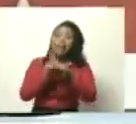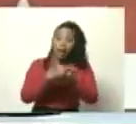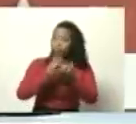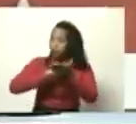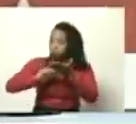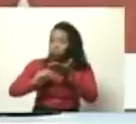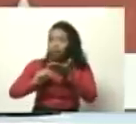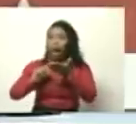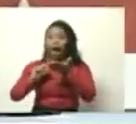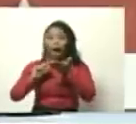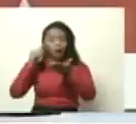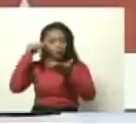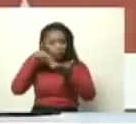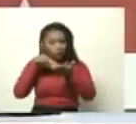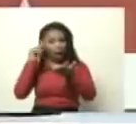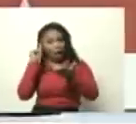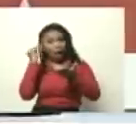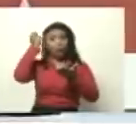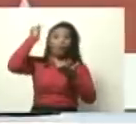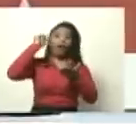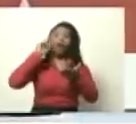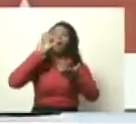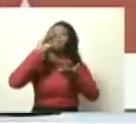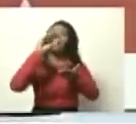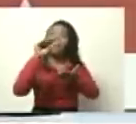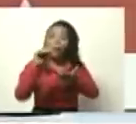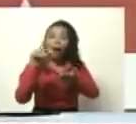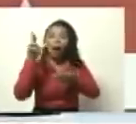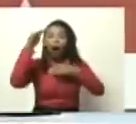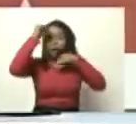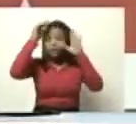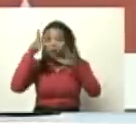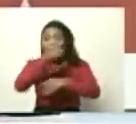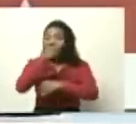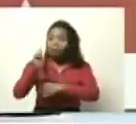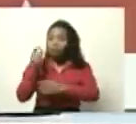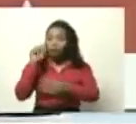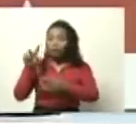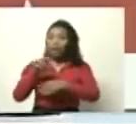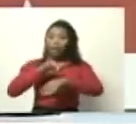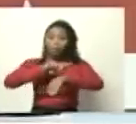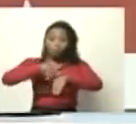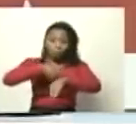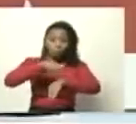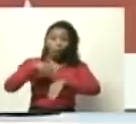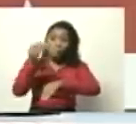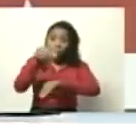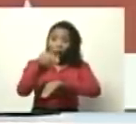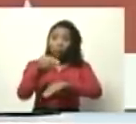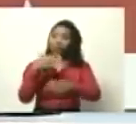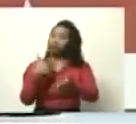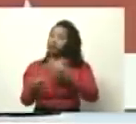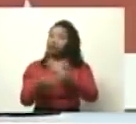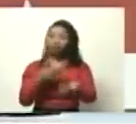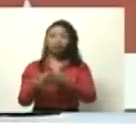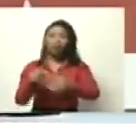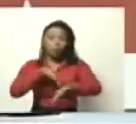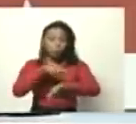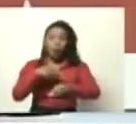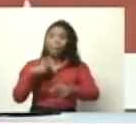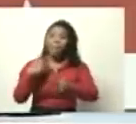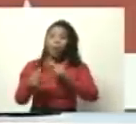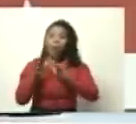hablar, escuchar a la gente que le diga. ¿Que nos vamos a tardar un poquito más? Nos tardamos un poquito más, pero hagamos la cosa